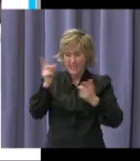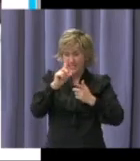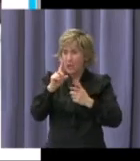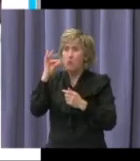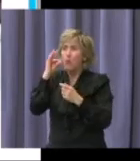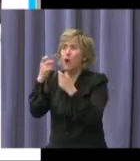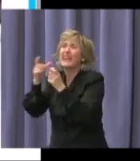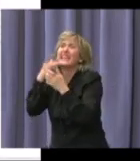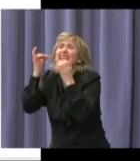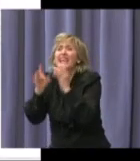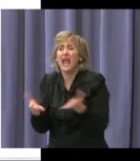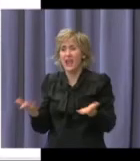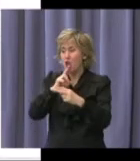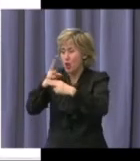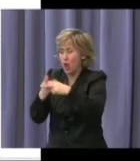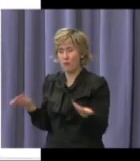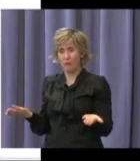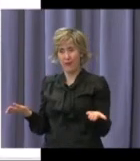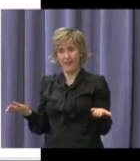es?